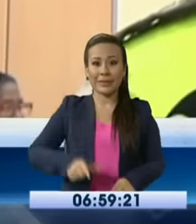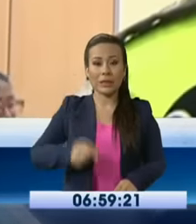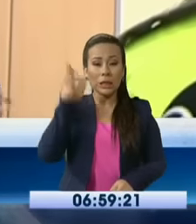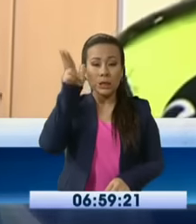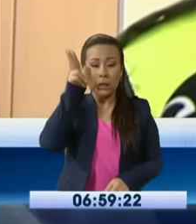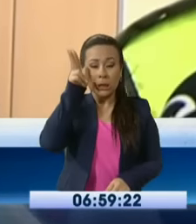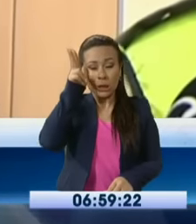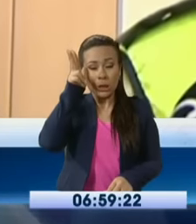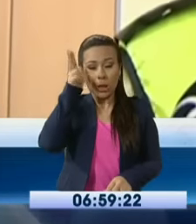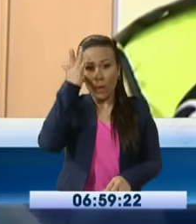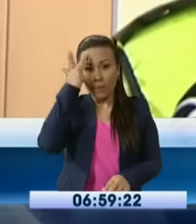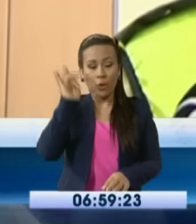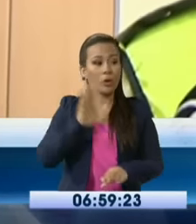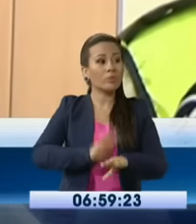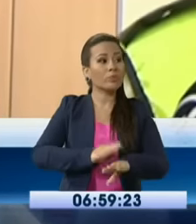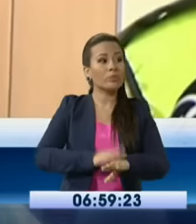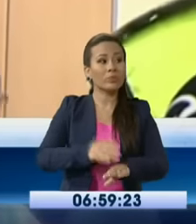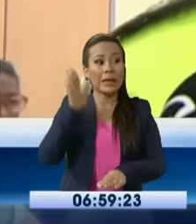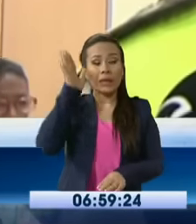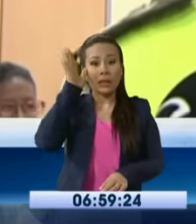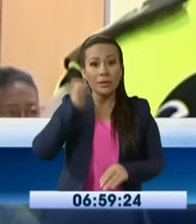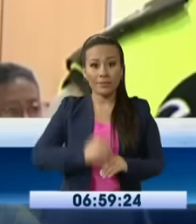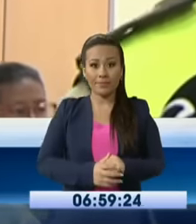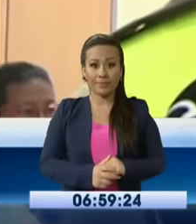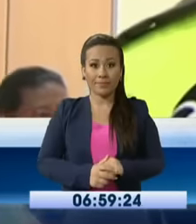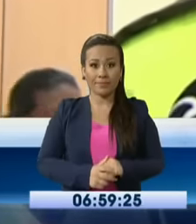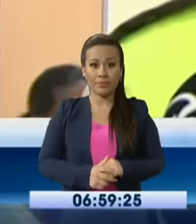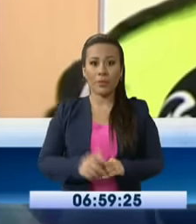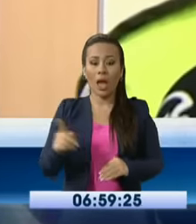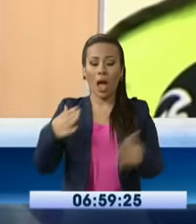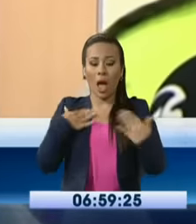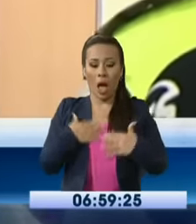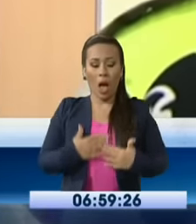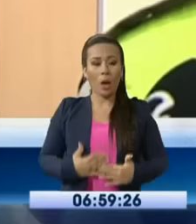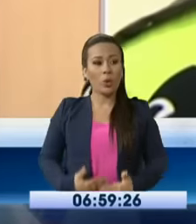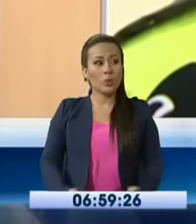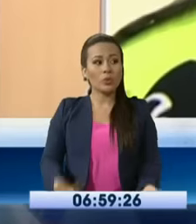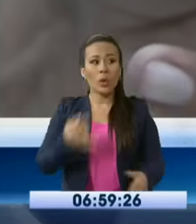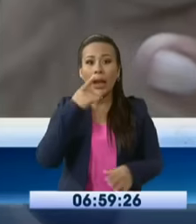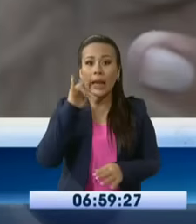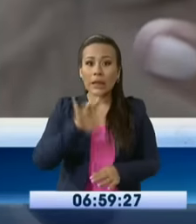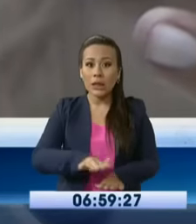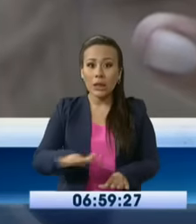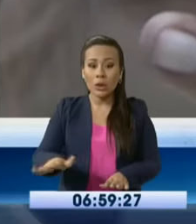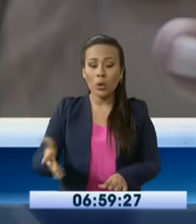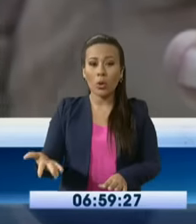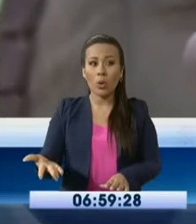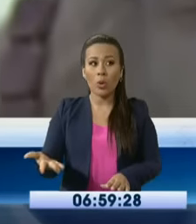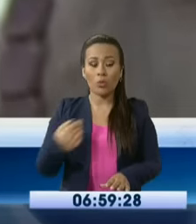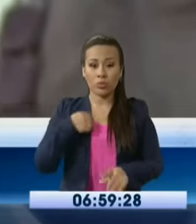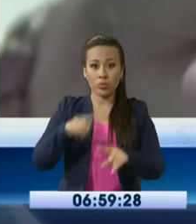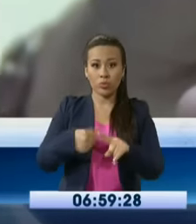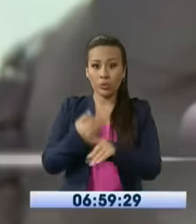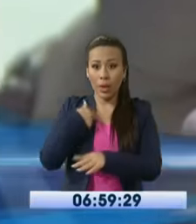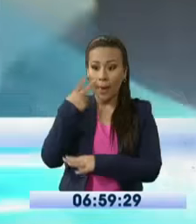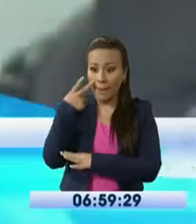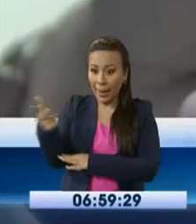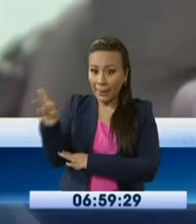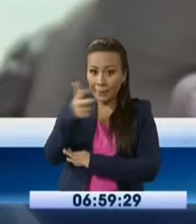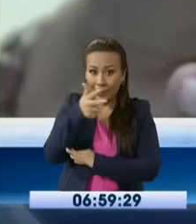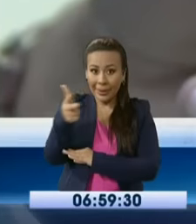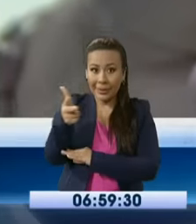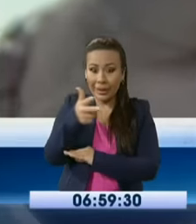el motivo de supuestamente acoso sexual. Entonces así se tiene el video. Tras ver el video de las cámaras de seguridad